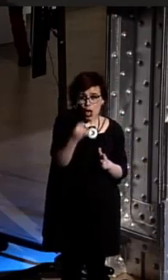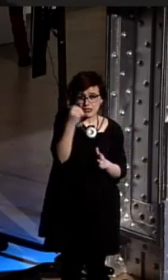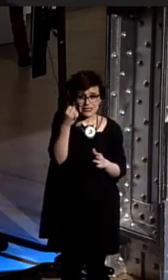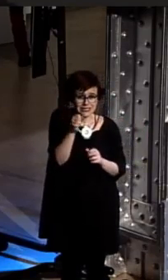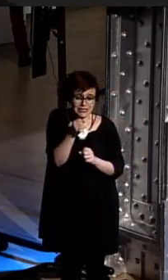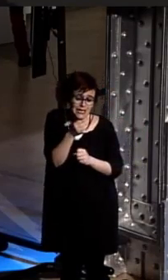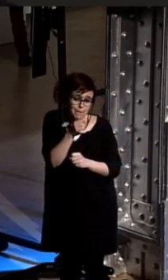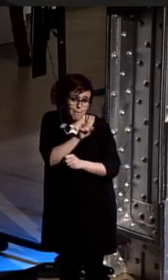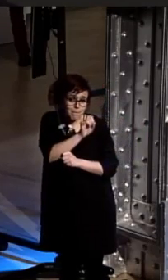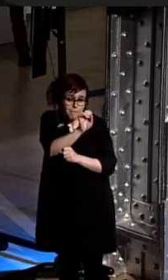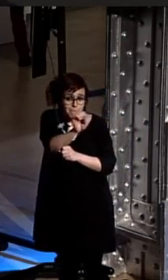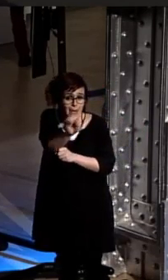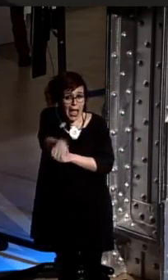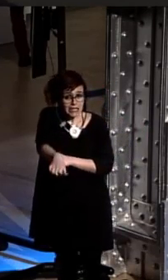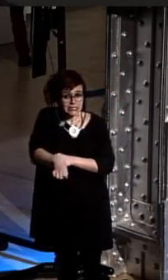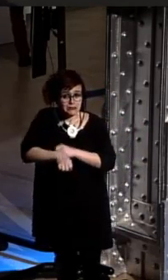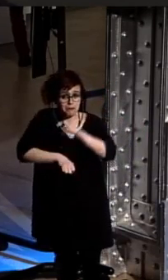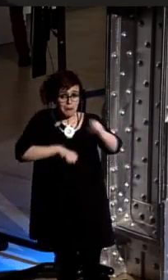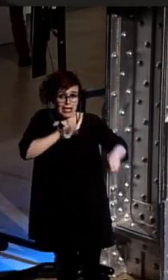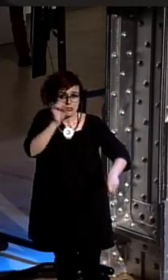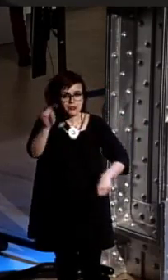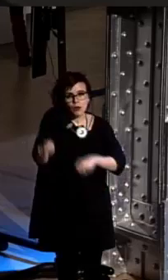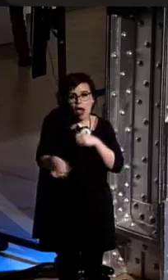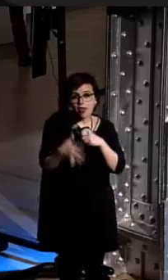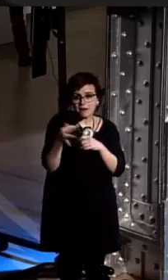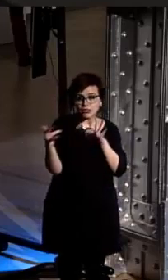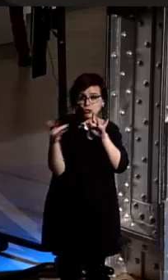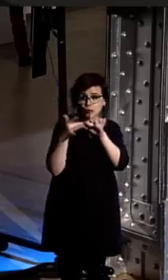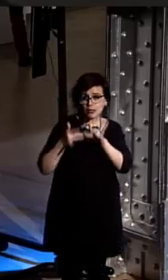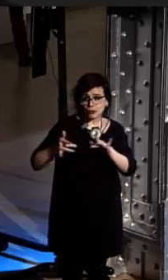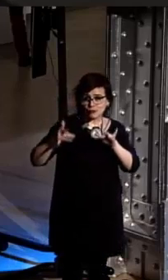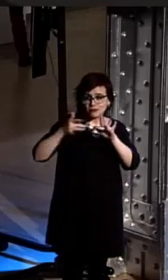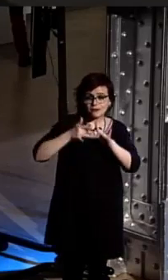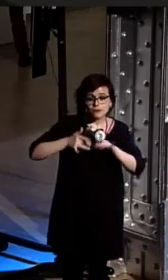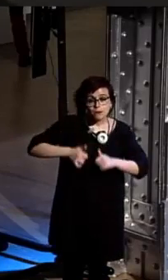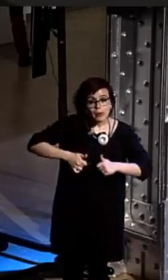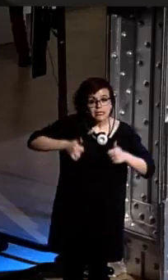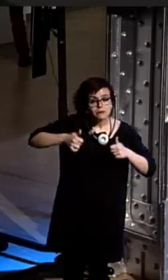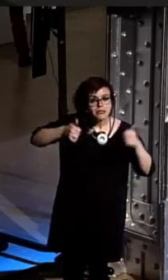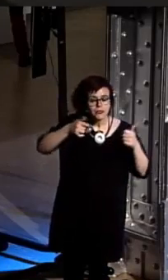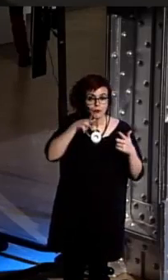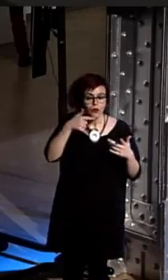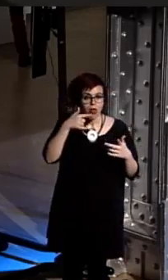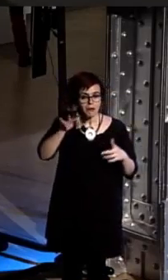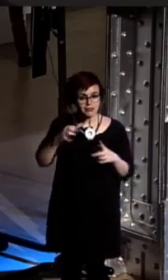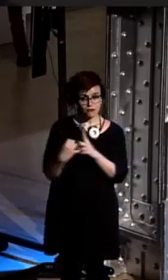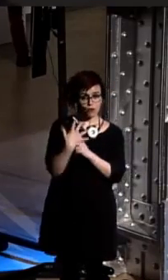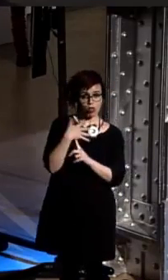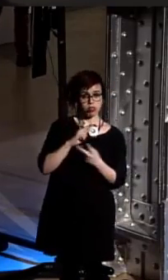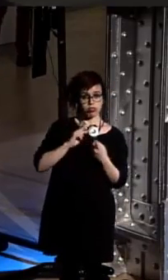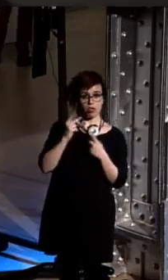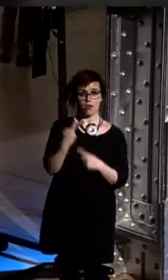con la que tenemos cada vez una relación más íntima, que cada vez nos cambia a nosotros,